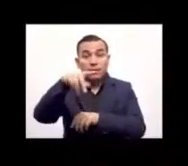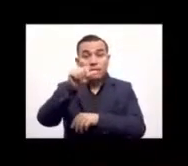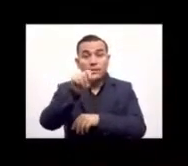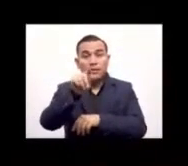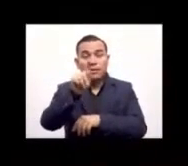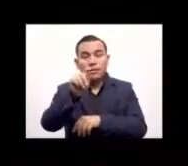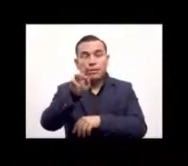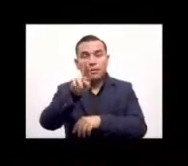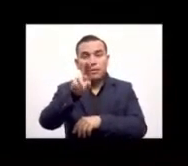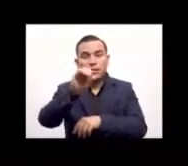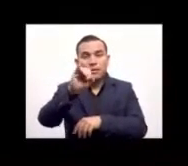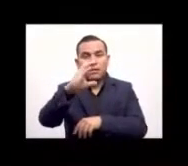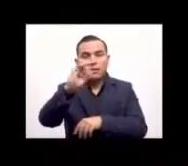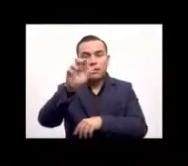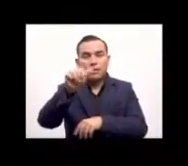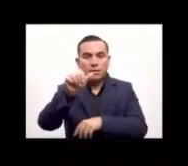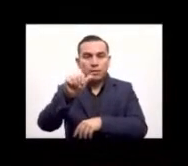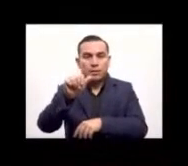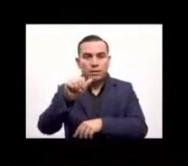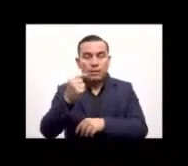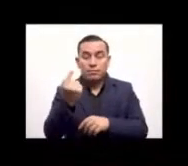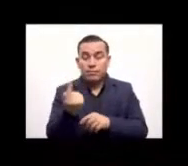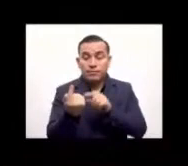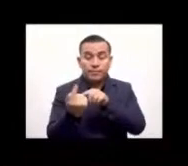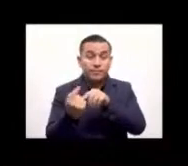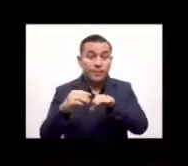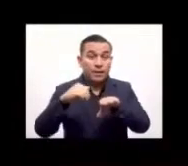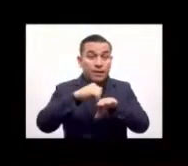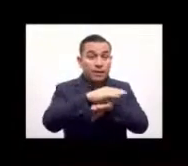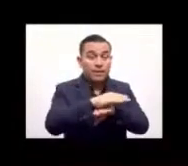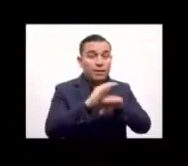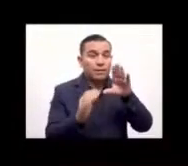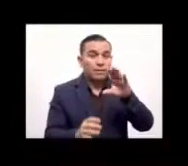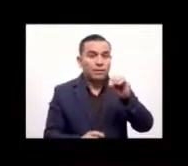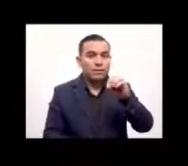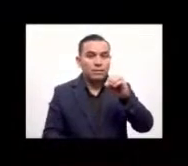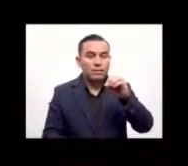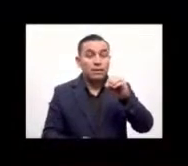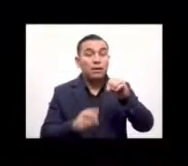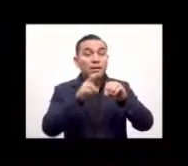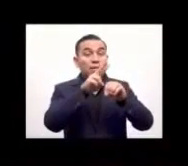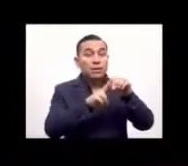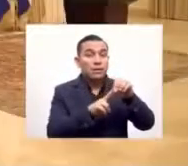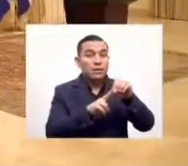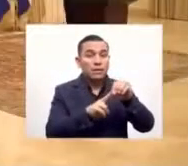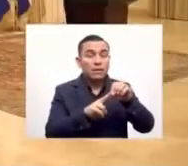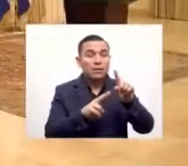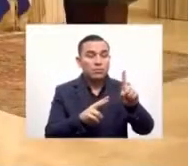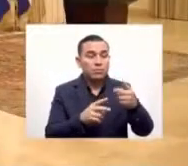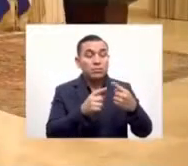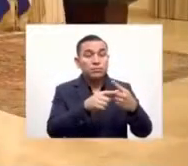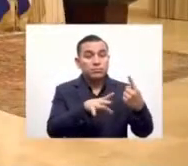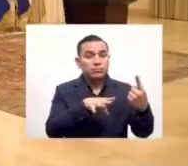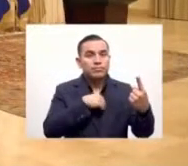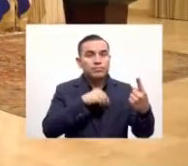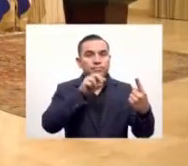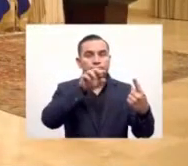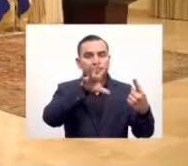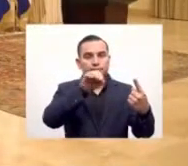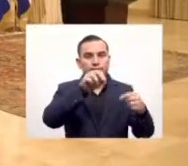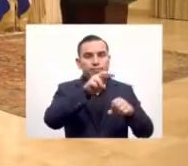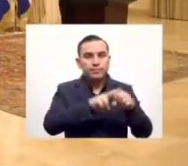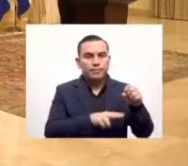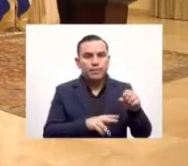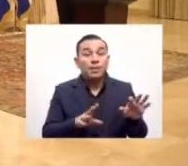vista de la gente legal? No sé, ¿cuál es tu lectura? Órale, la verdad es que me encanta la pregunta, nunca me la habían hecho